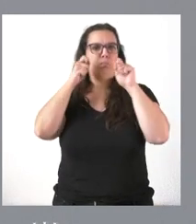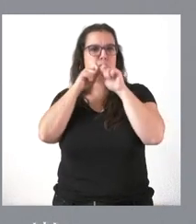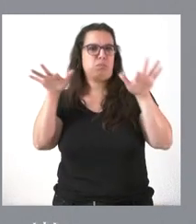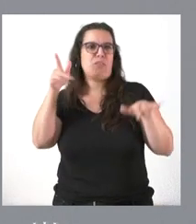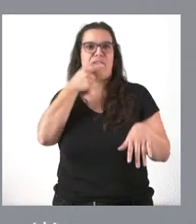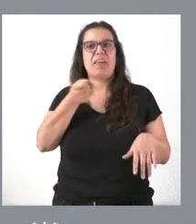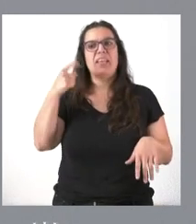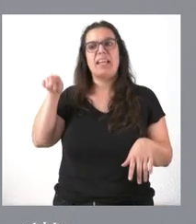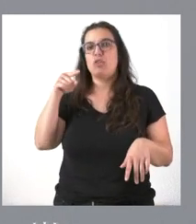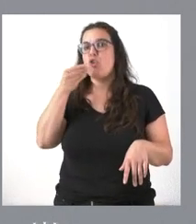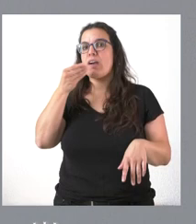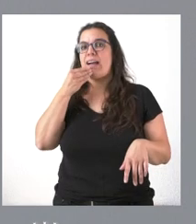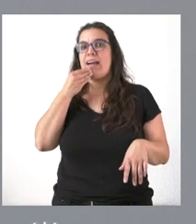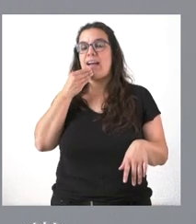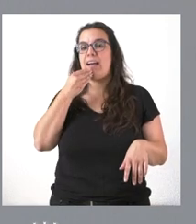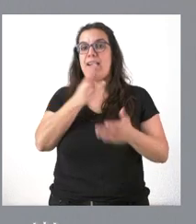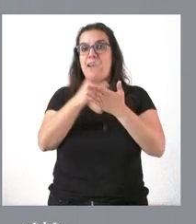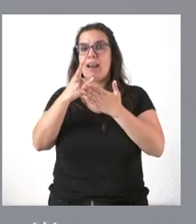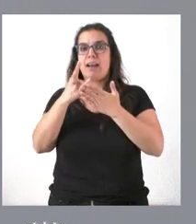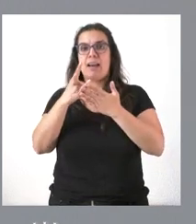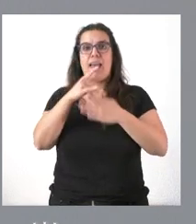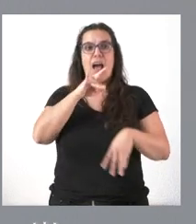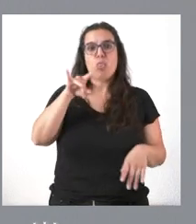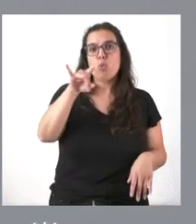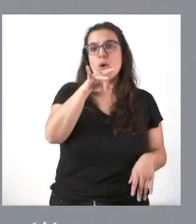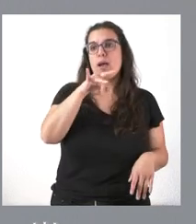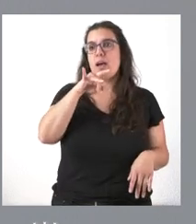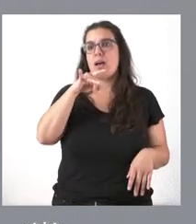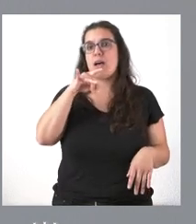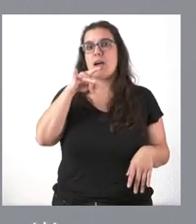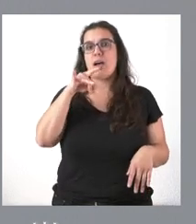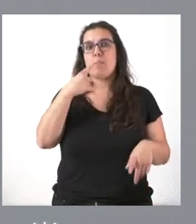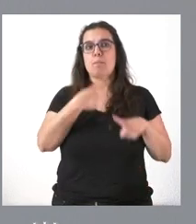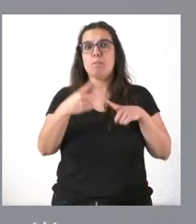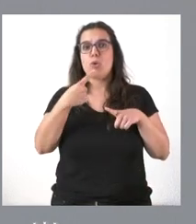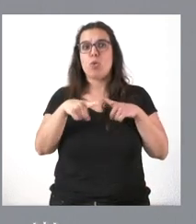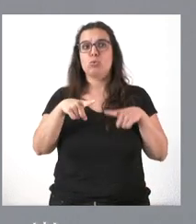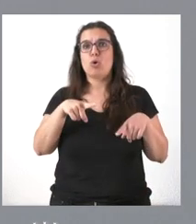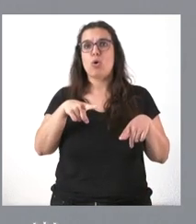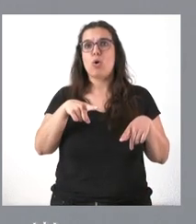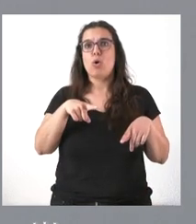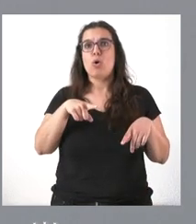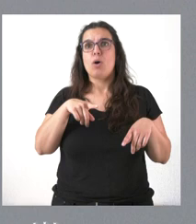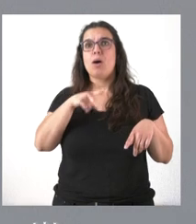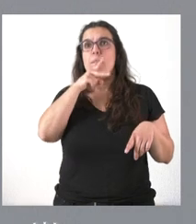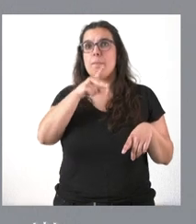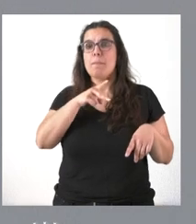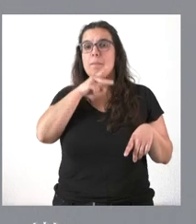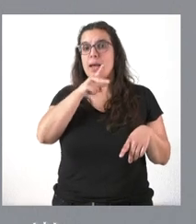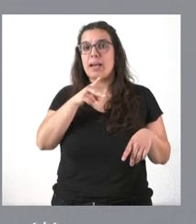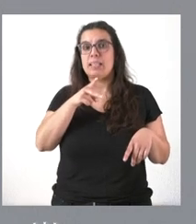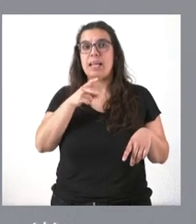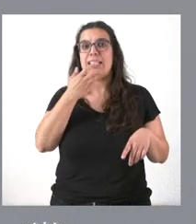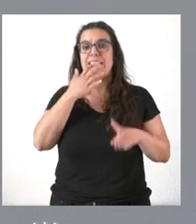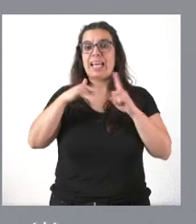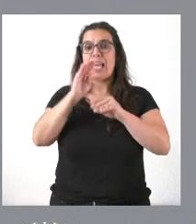de carne del consumo de azúcar del consumo de productos vegetales que no tengan el marchamo de productos